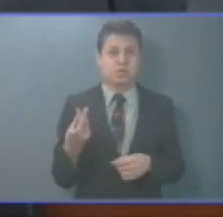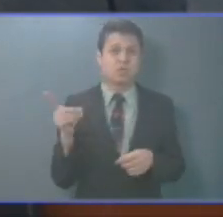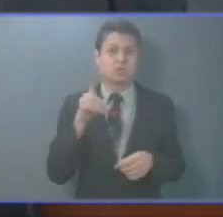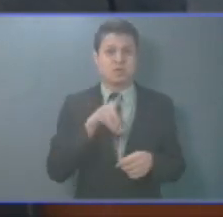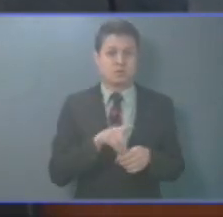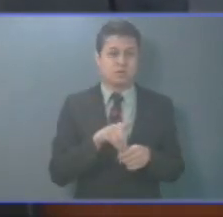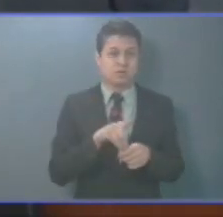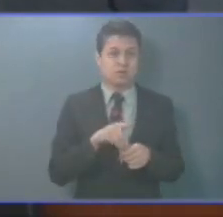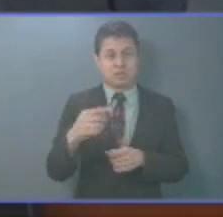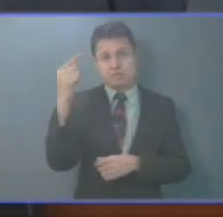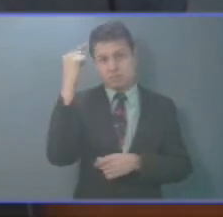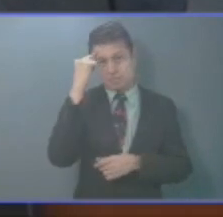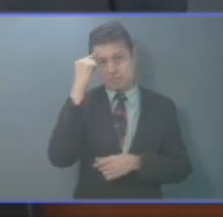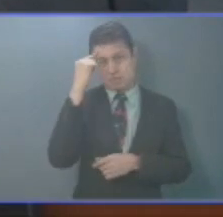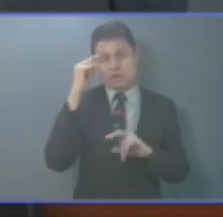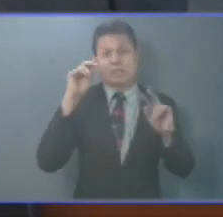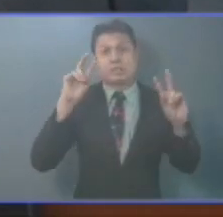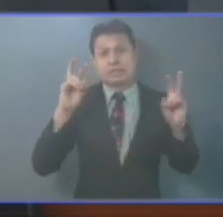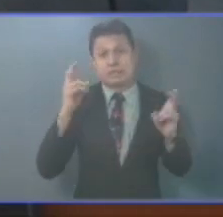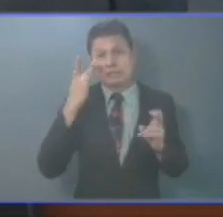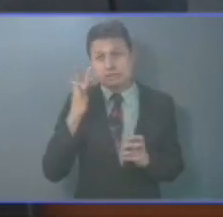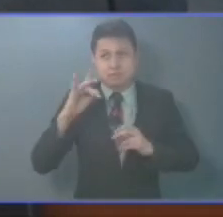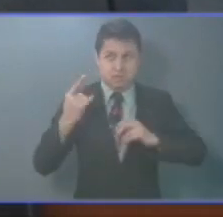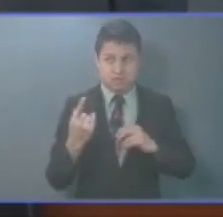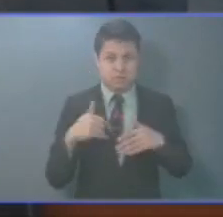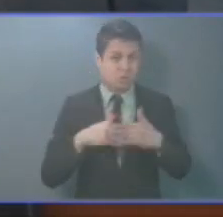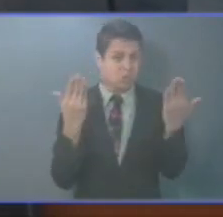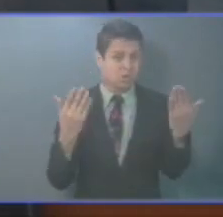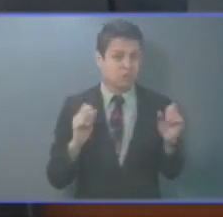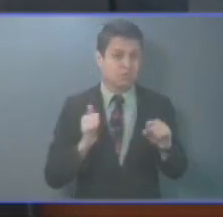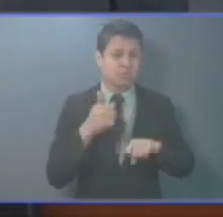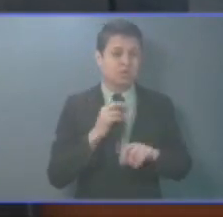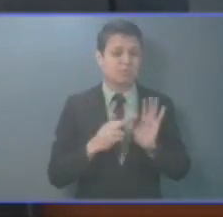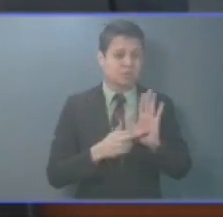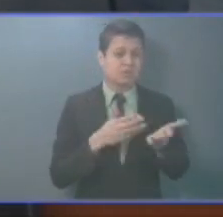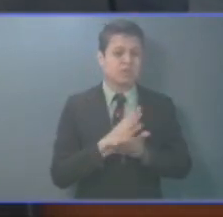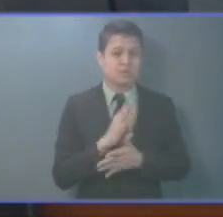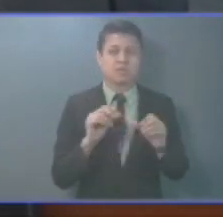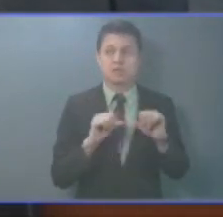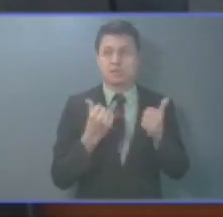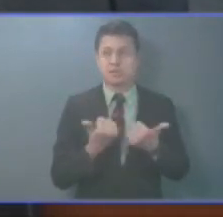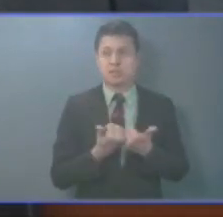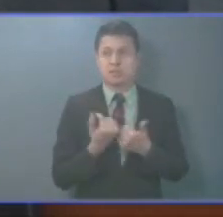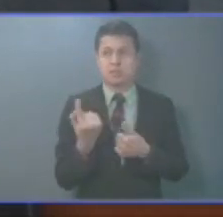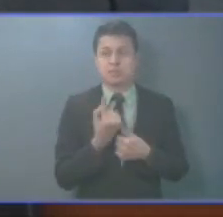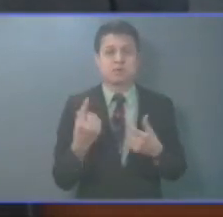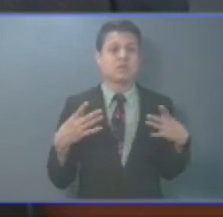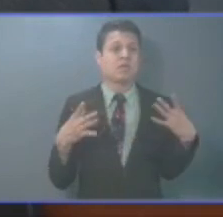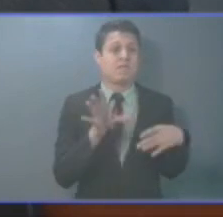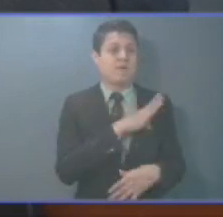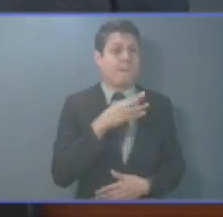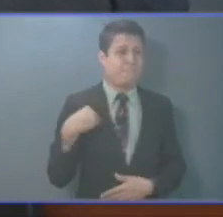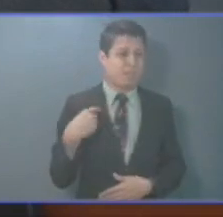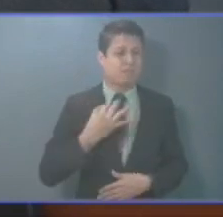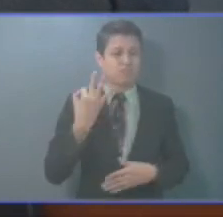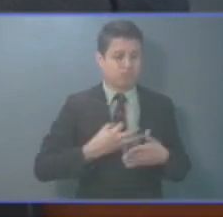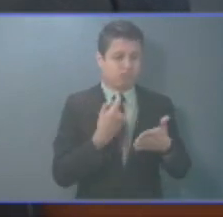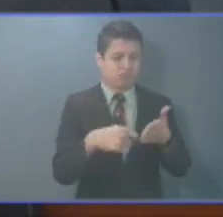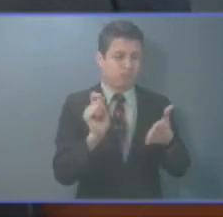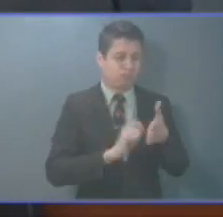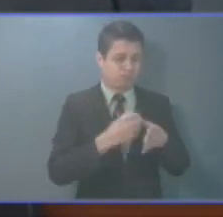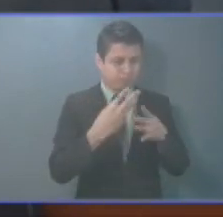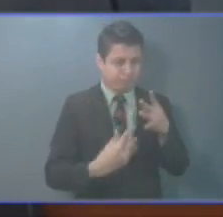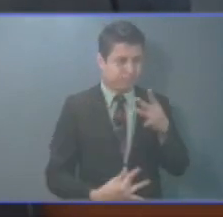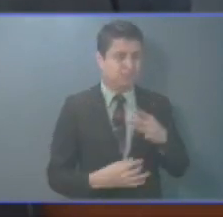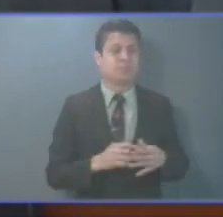discapacidad intelectual. En el caso de la inexistencia de estas, serán representadas por asociaciones de familiares debidamente registradas y